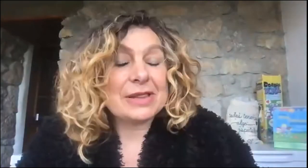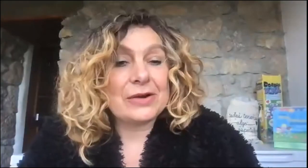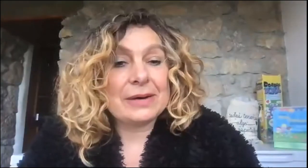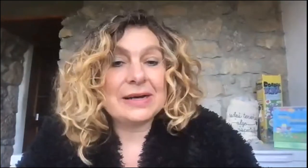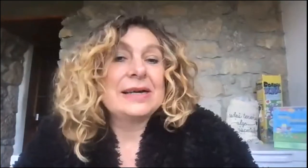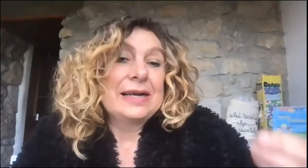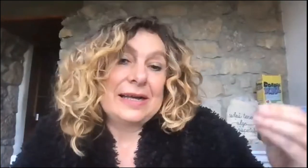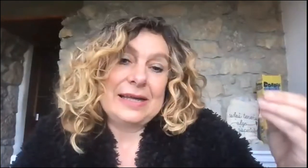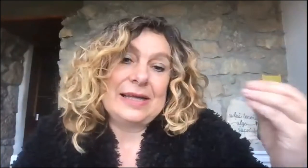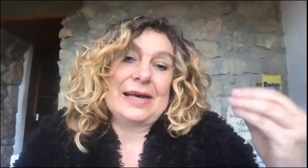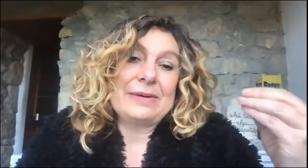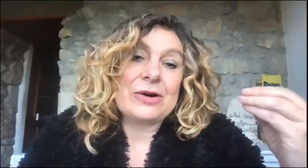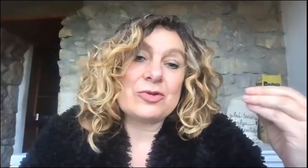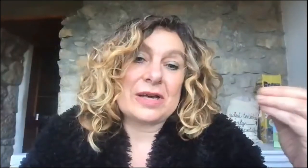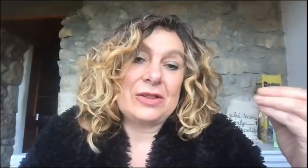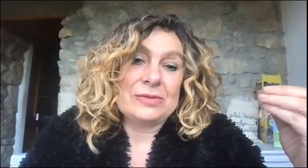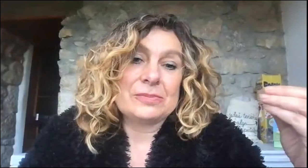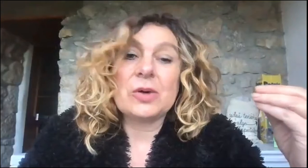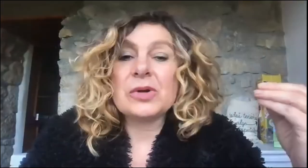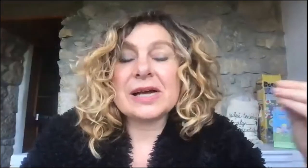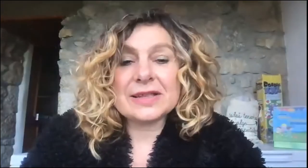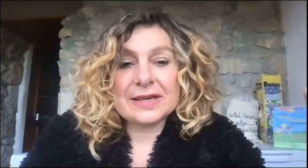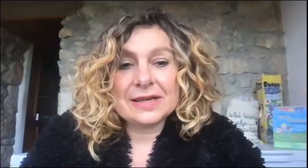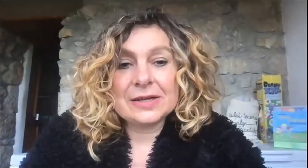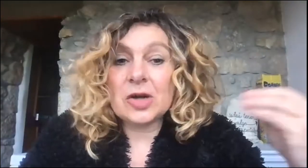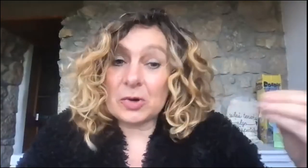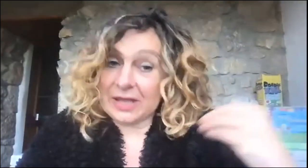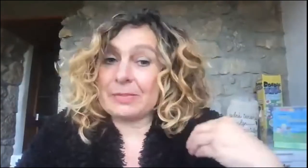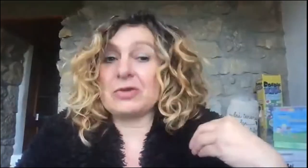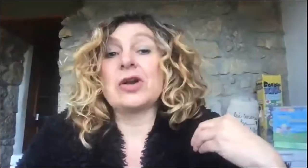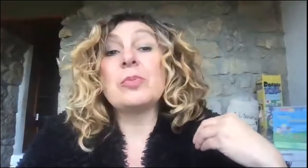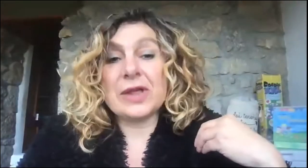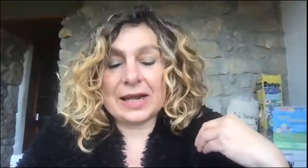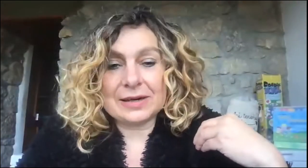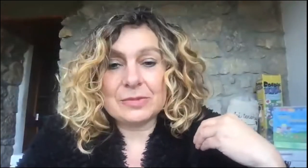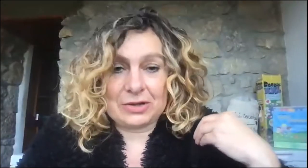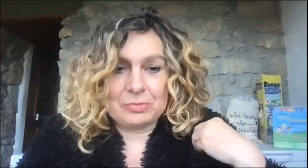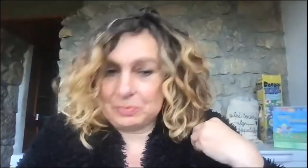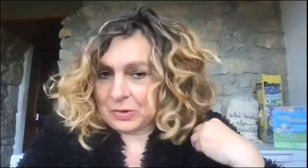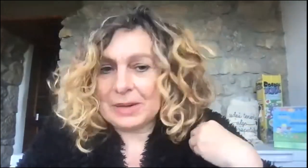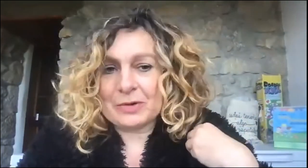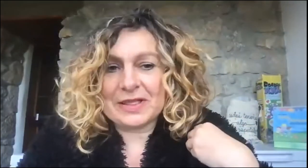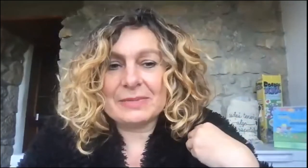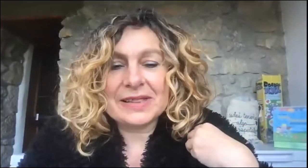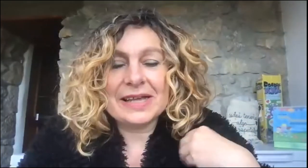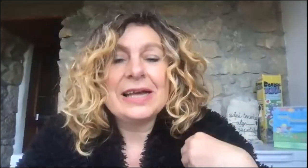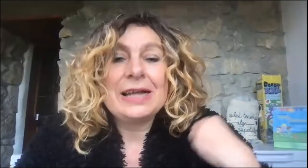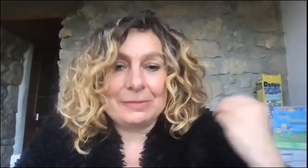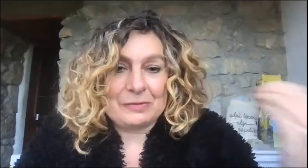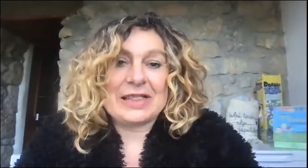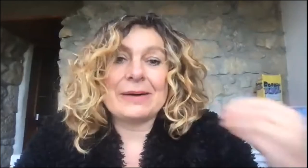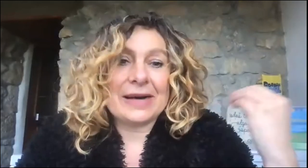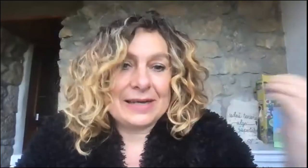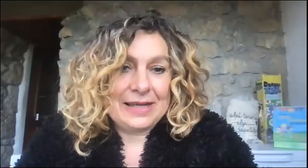que ella mencionaba, había conseguido comunicarse, no porque esa persona no pudiera, porque eso podía perfectamente,